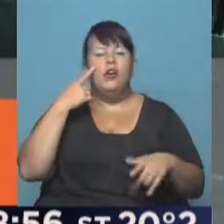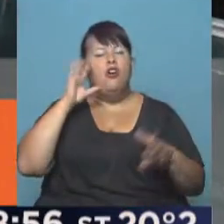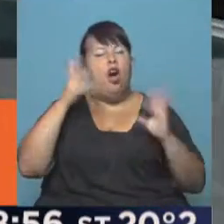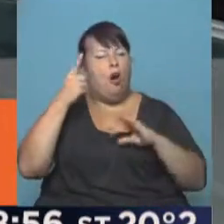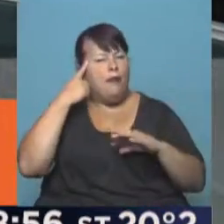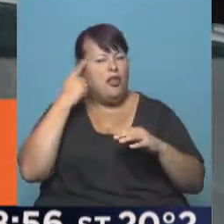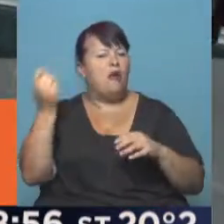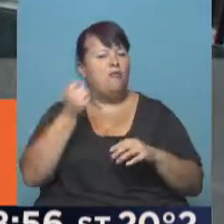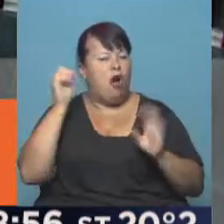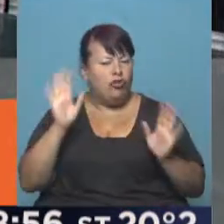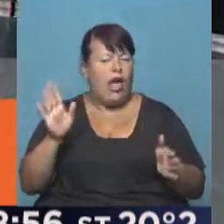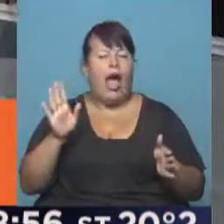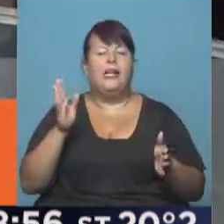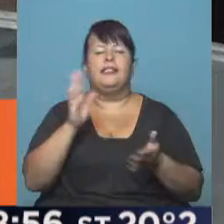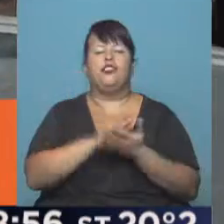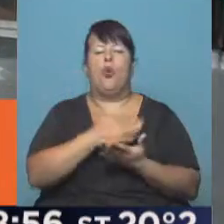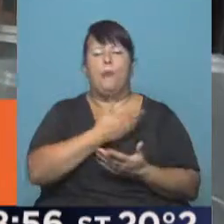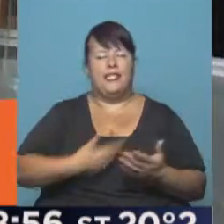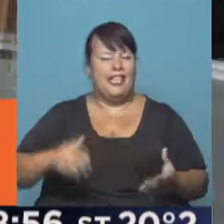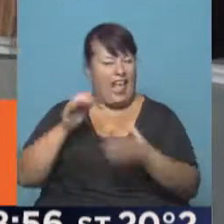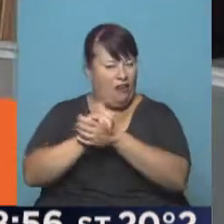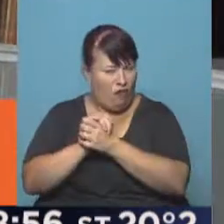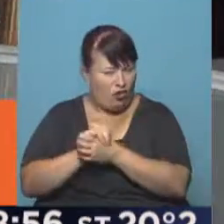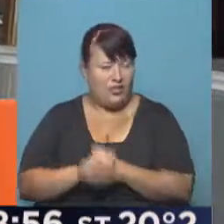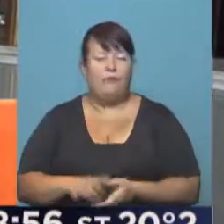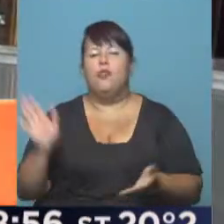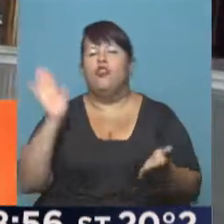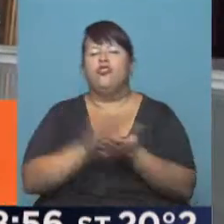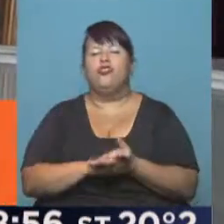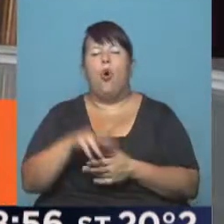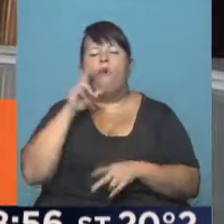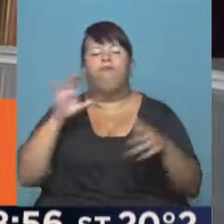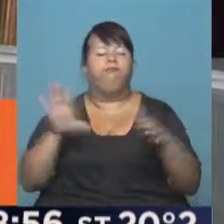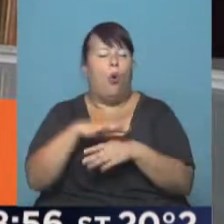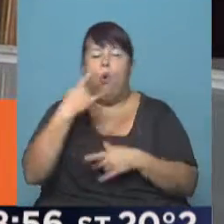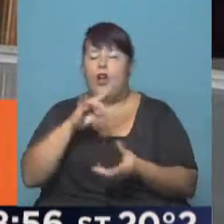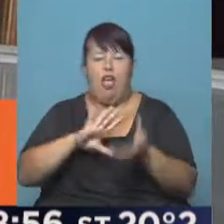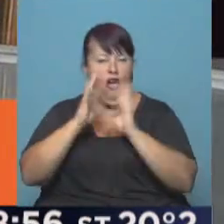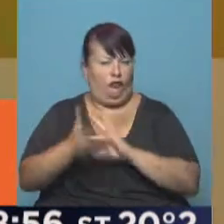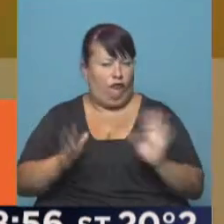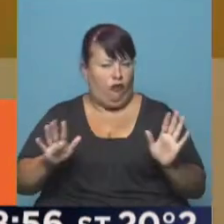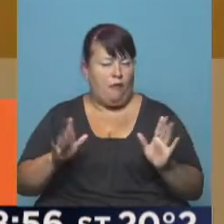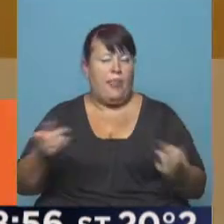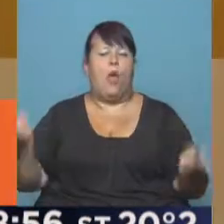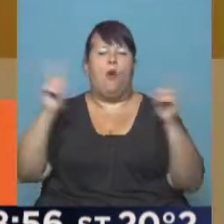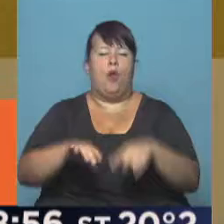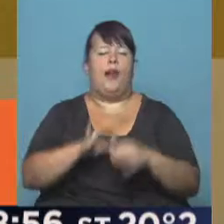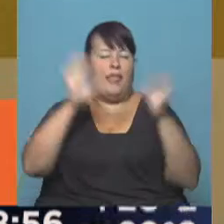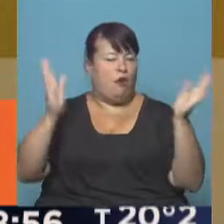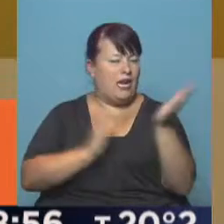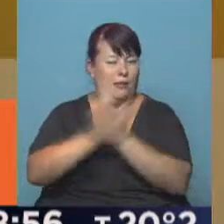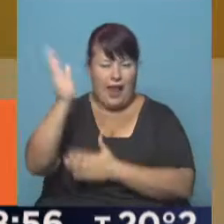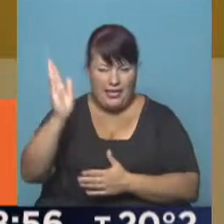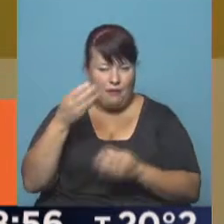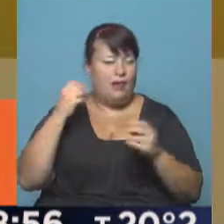muy importante del presidente Alfonsín sobre la certeza que la única manera de recuperar democracia para siempre